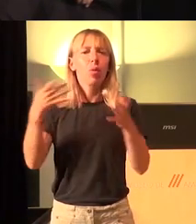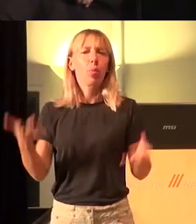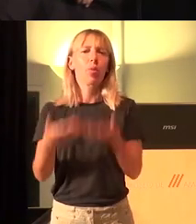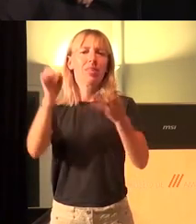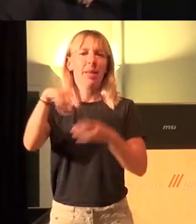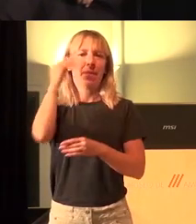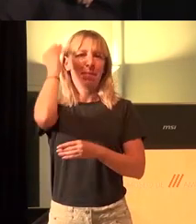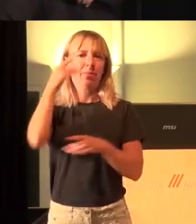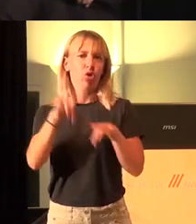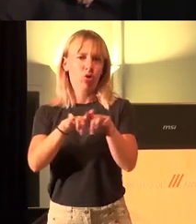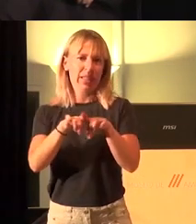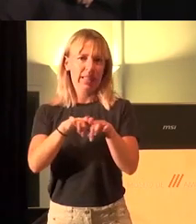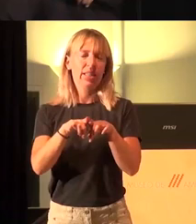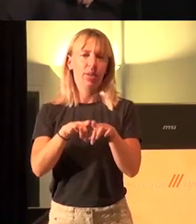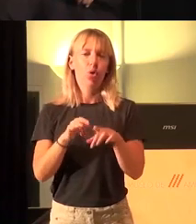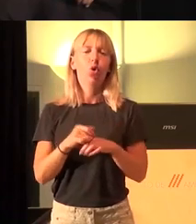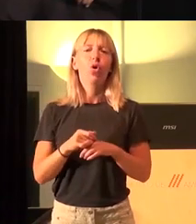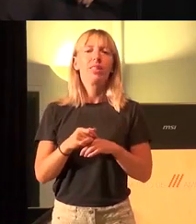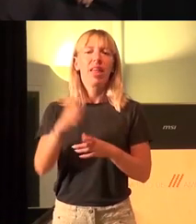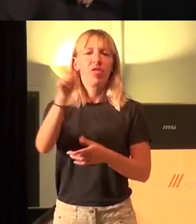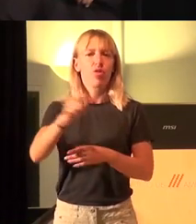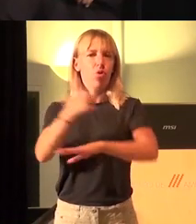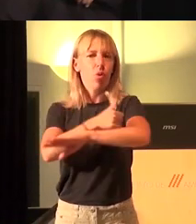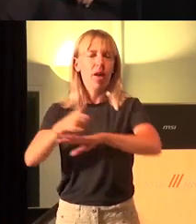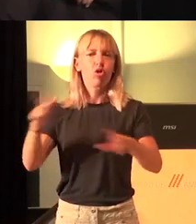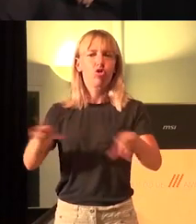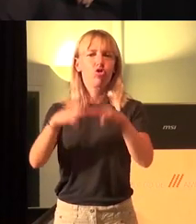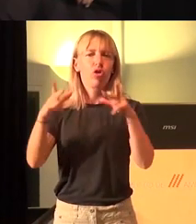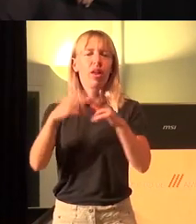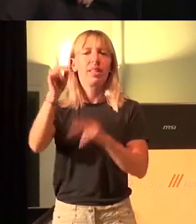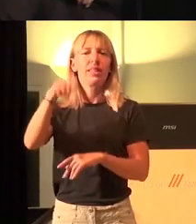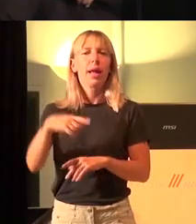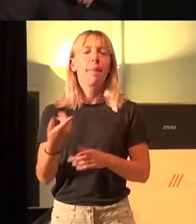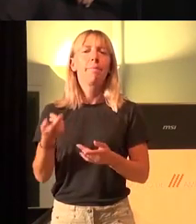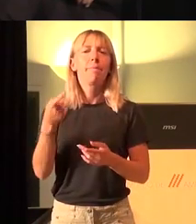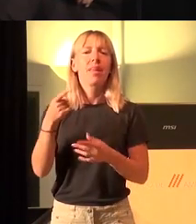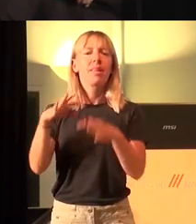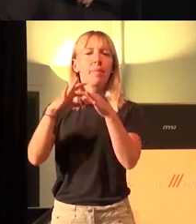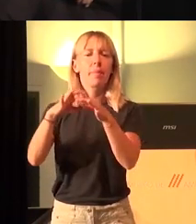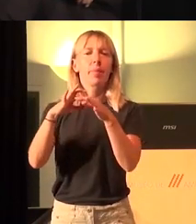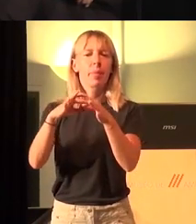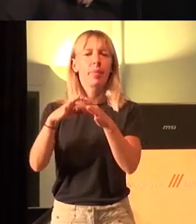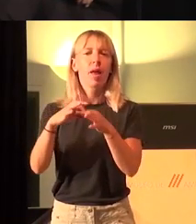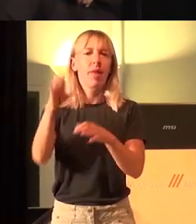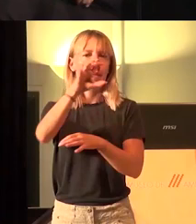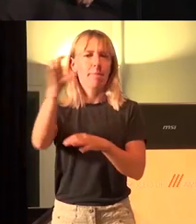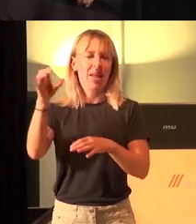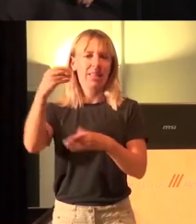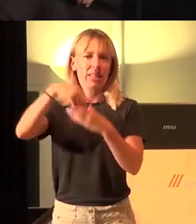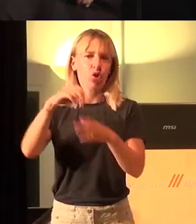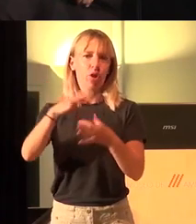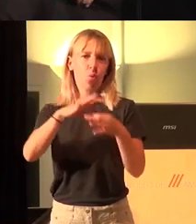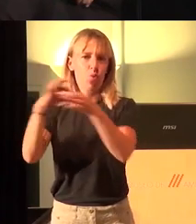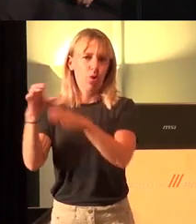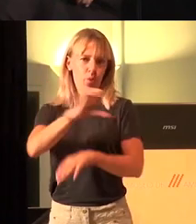también el pensamiento crítico de los ciudadanos, de la sociedad y también de estrechar los lazos entre los países miembros de la Unión